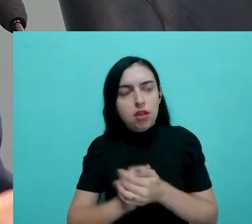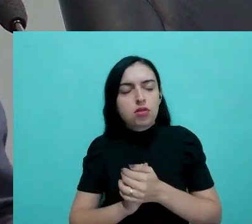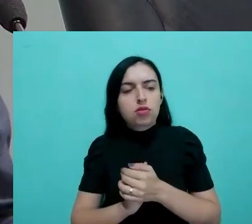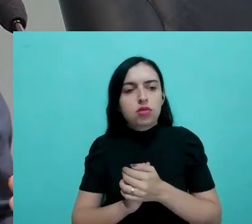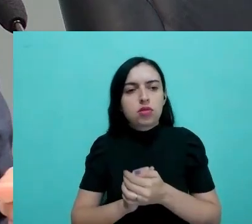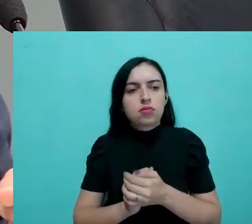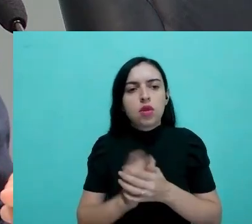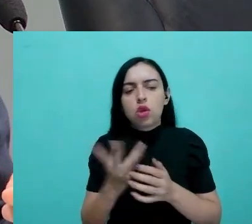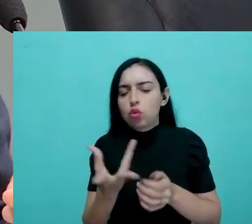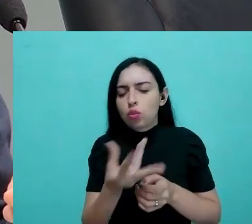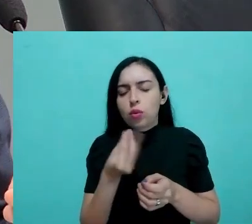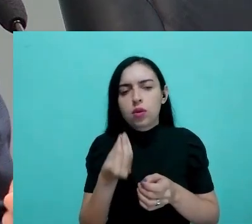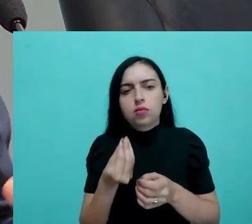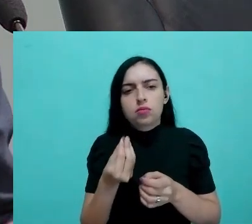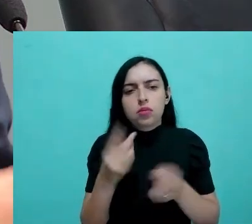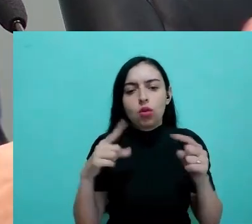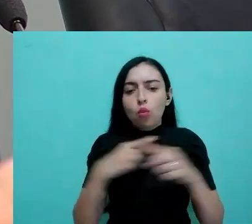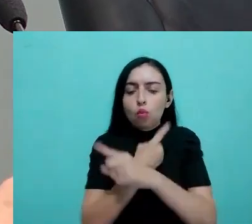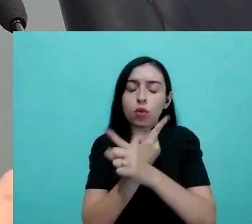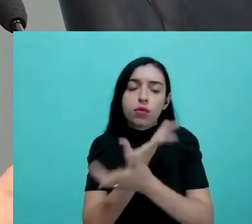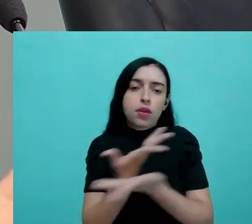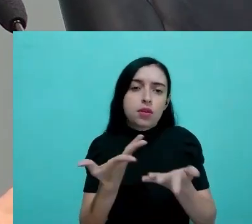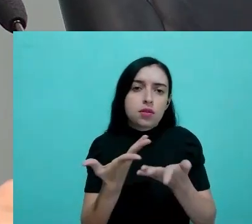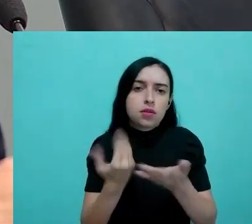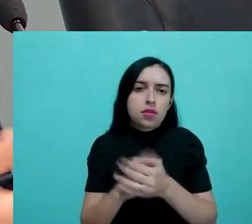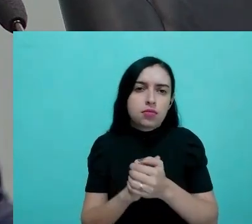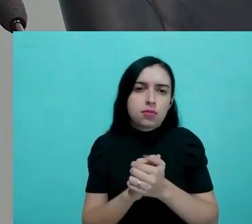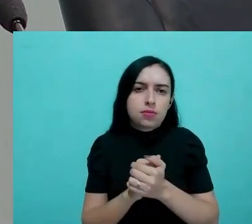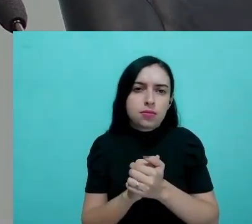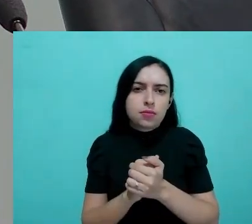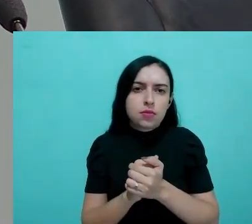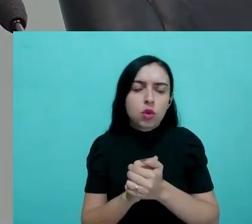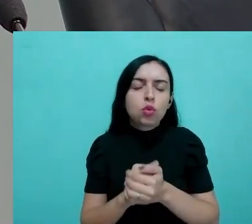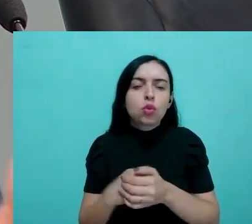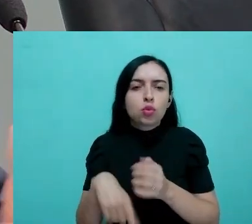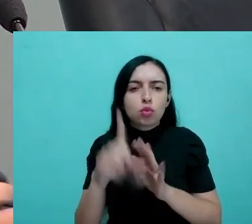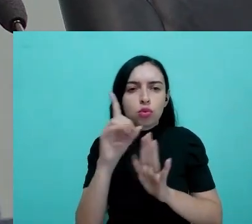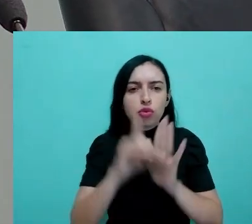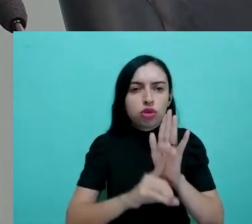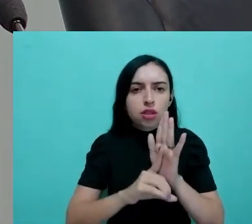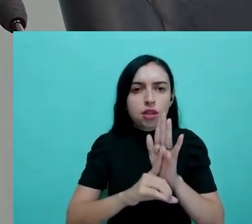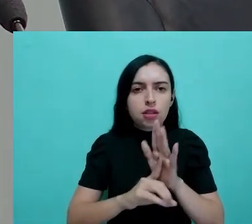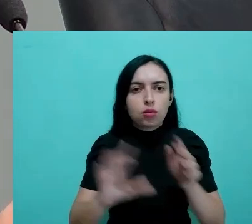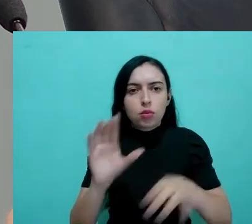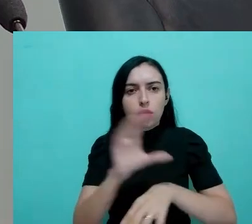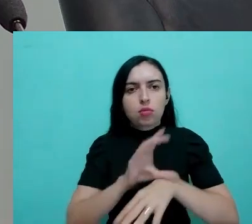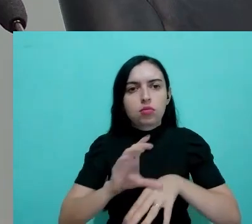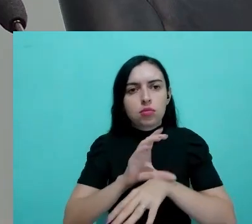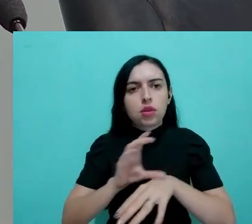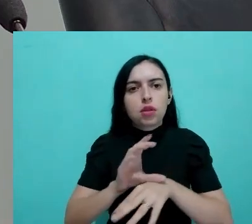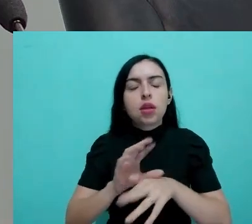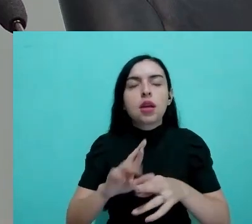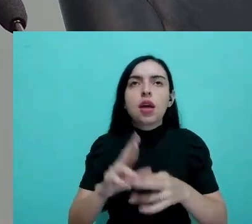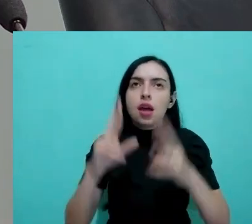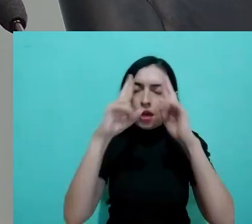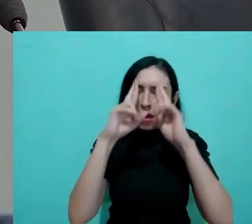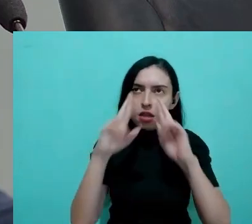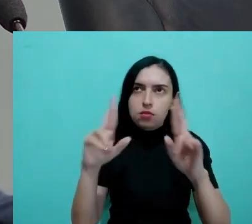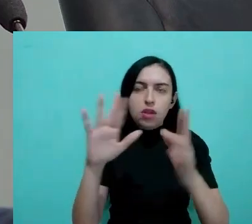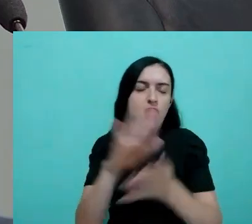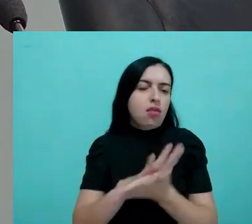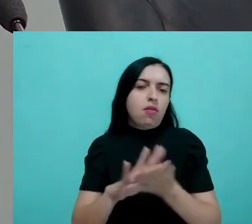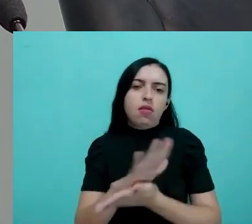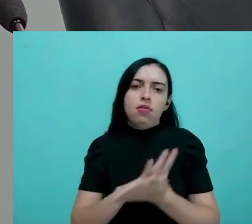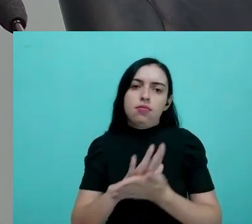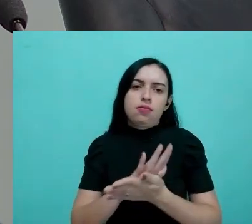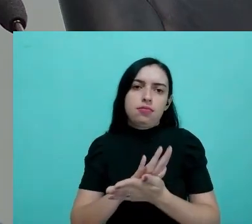compleja contradice el derecho a la nación de cambiar de constitución sin respetar ninguna forma. Y